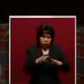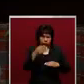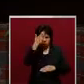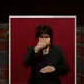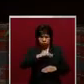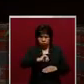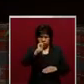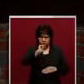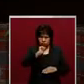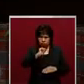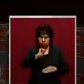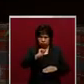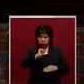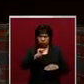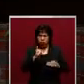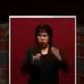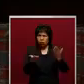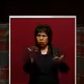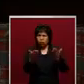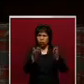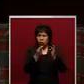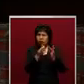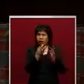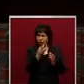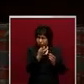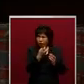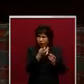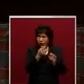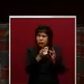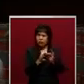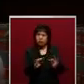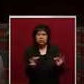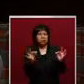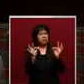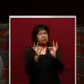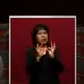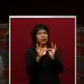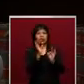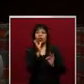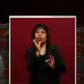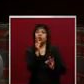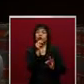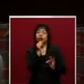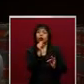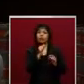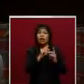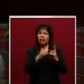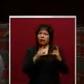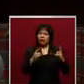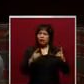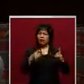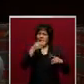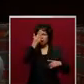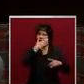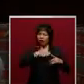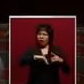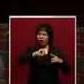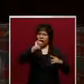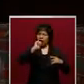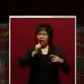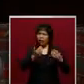habilidad de la comparación es muy importante. Entonces, no pueden dejar de desarrollar la habilidad de